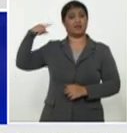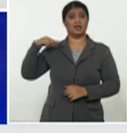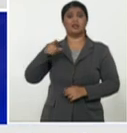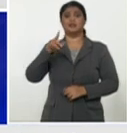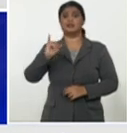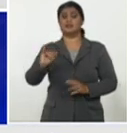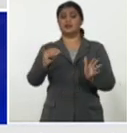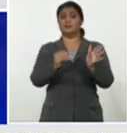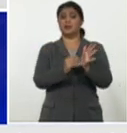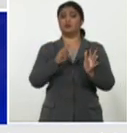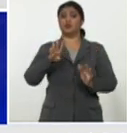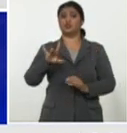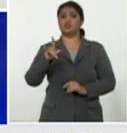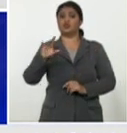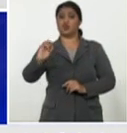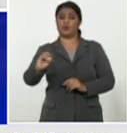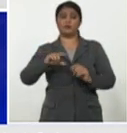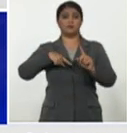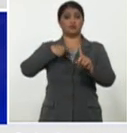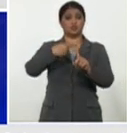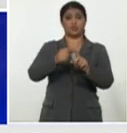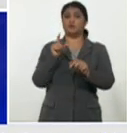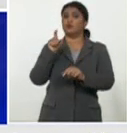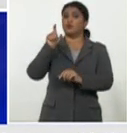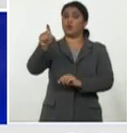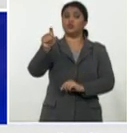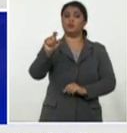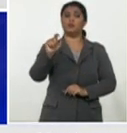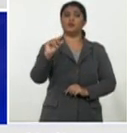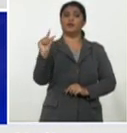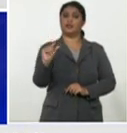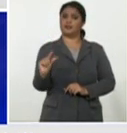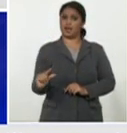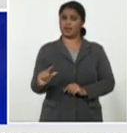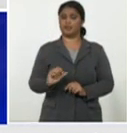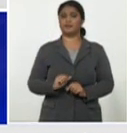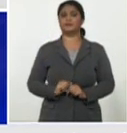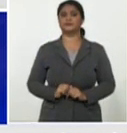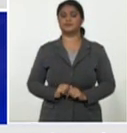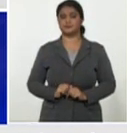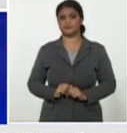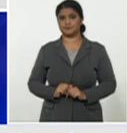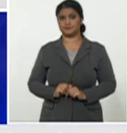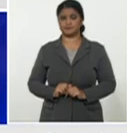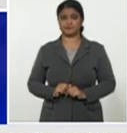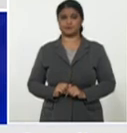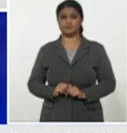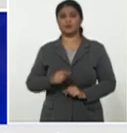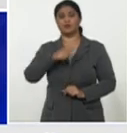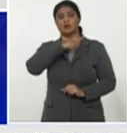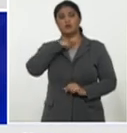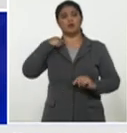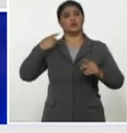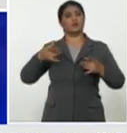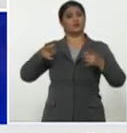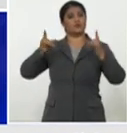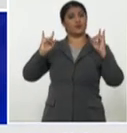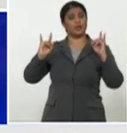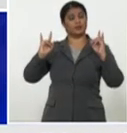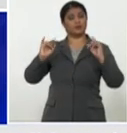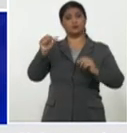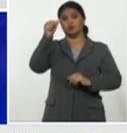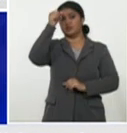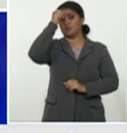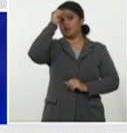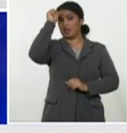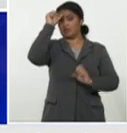16.490 casos, Italia. Y lamentablemente fallecidos, también la India con la cifra